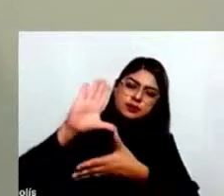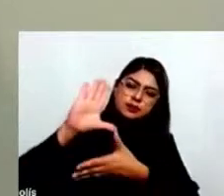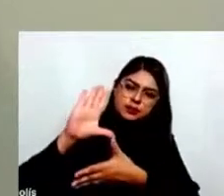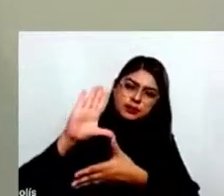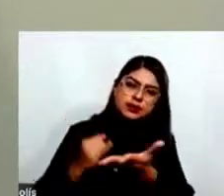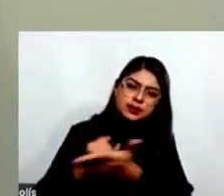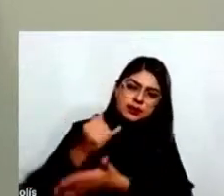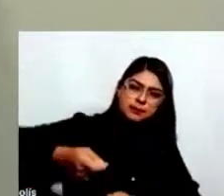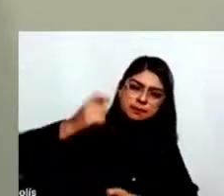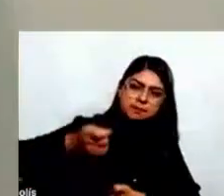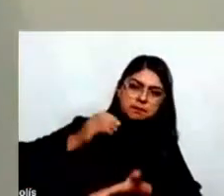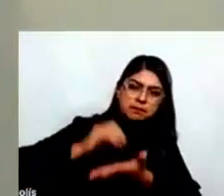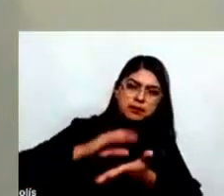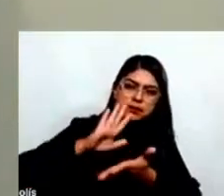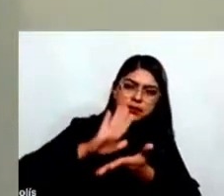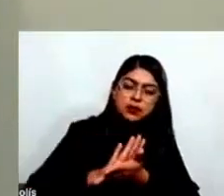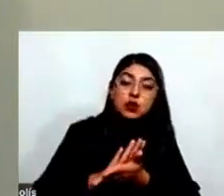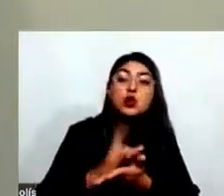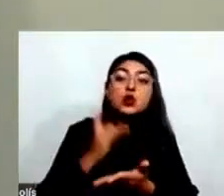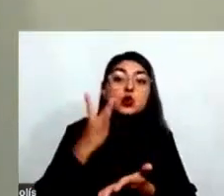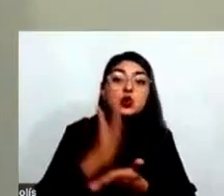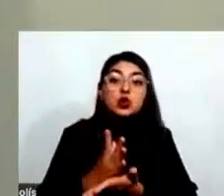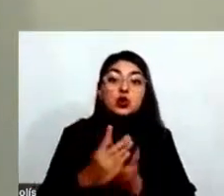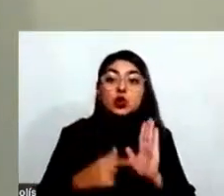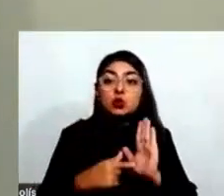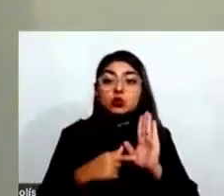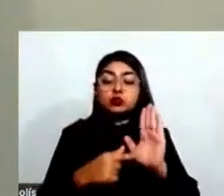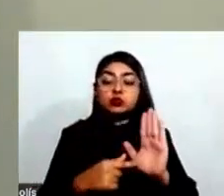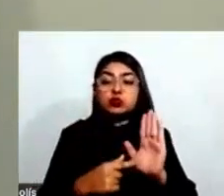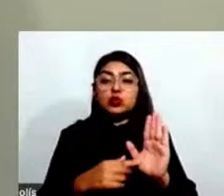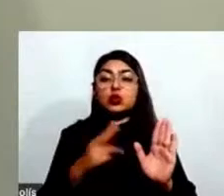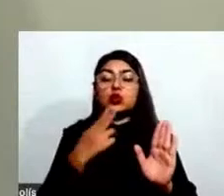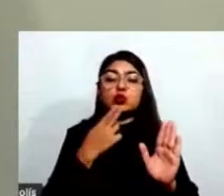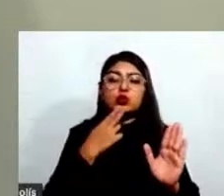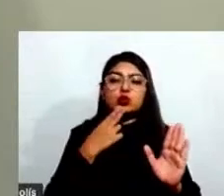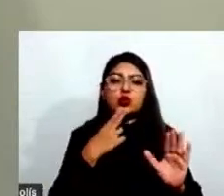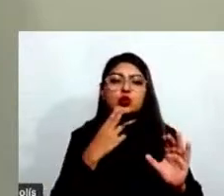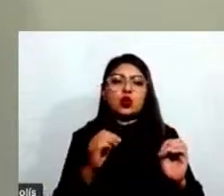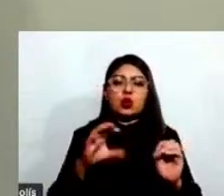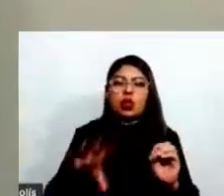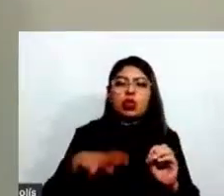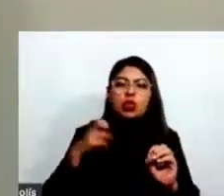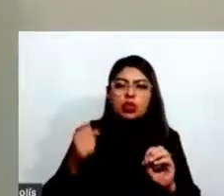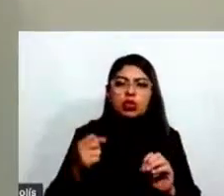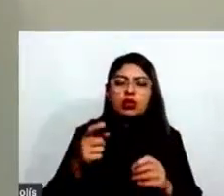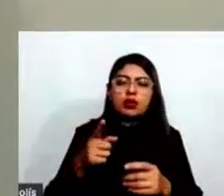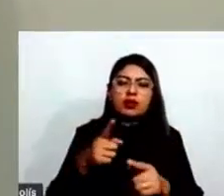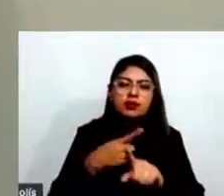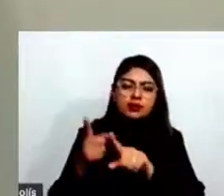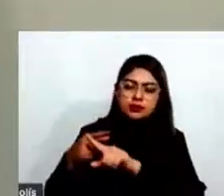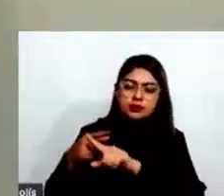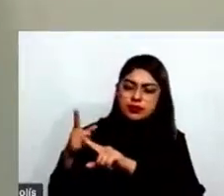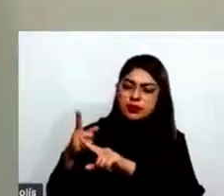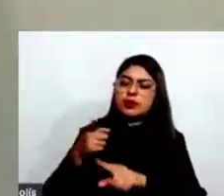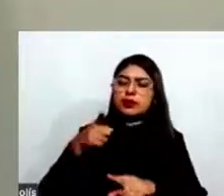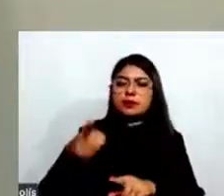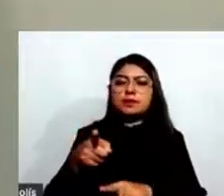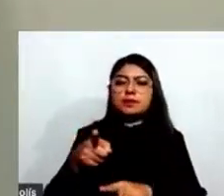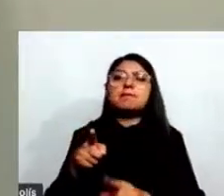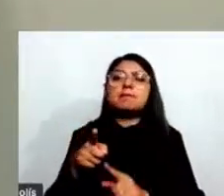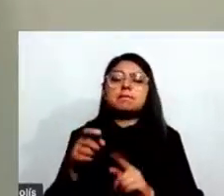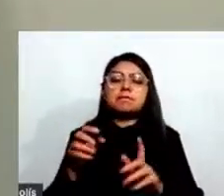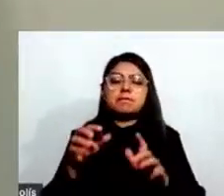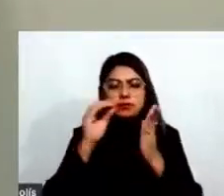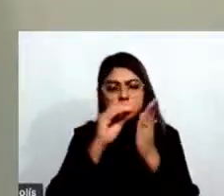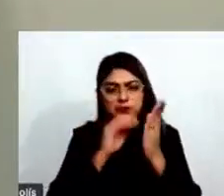meramente en el uso o en el abuso de las vías institucionales y de los mecanismos oficiales en contra de los integrantes de la